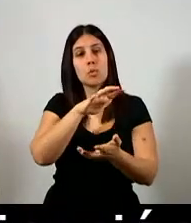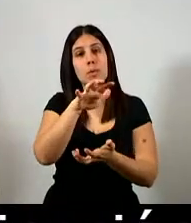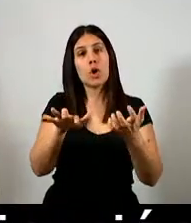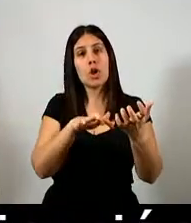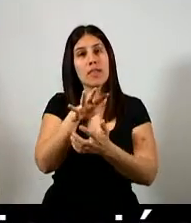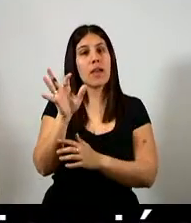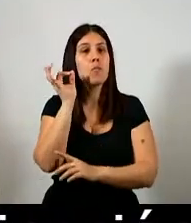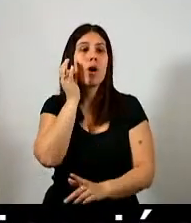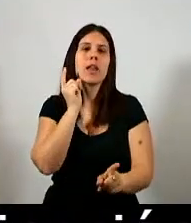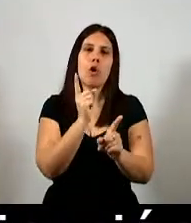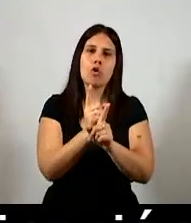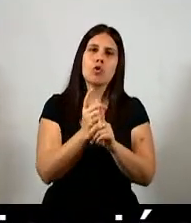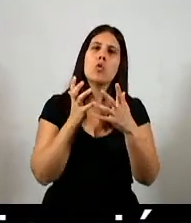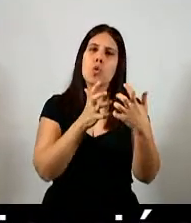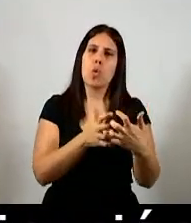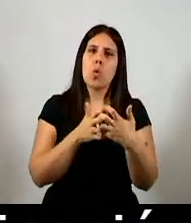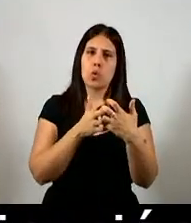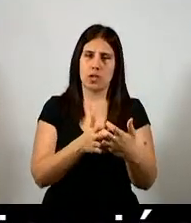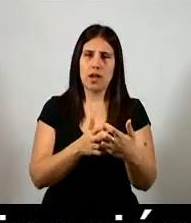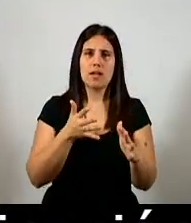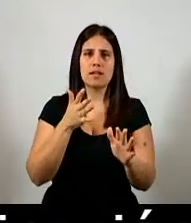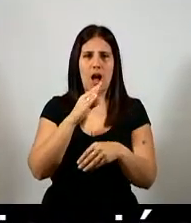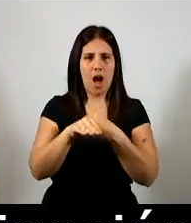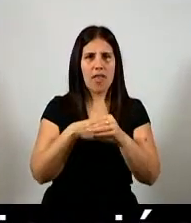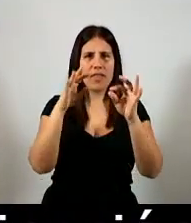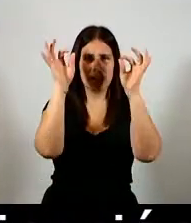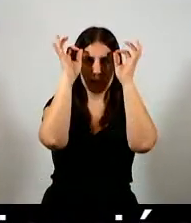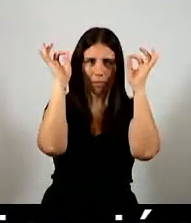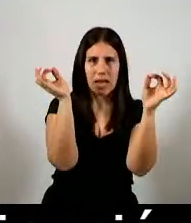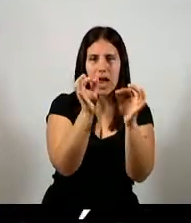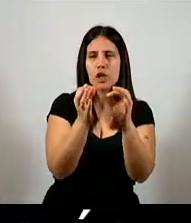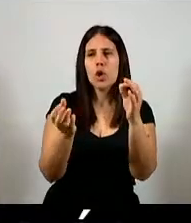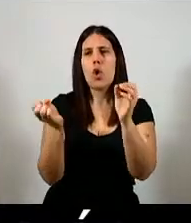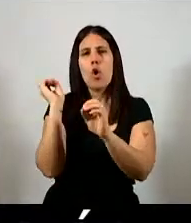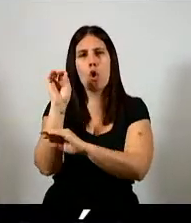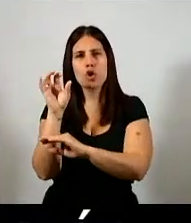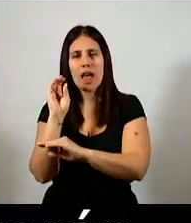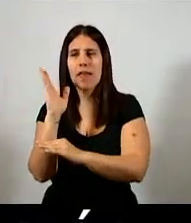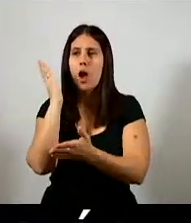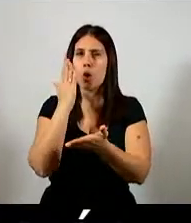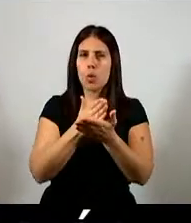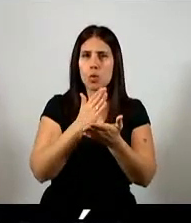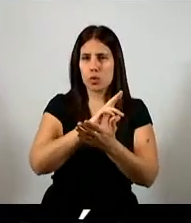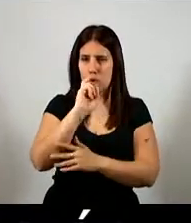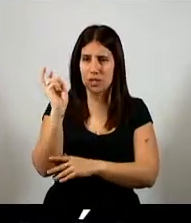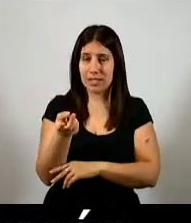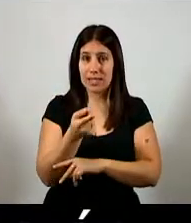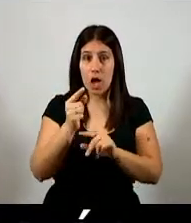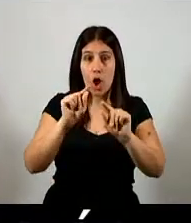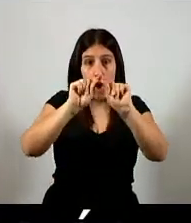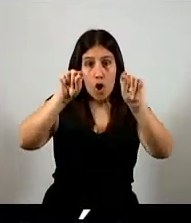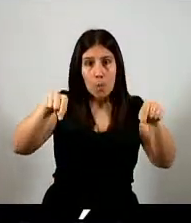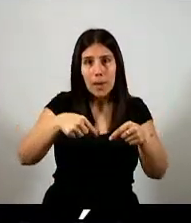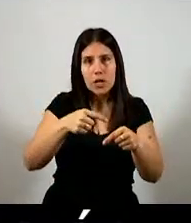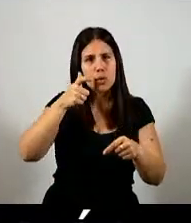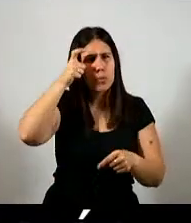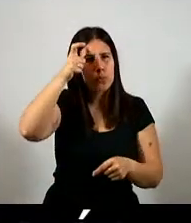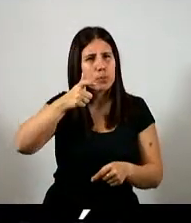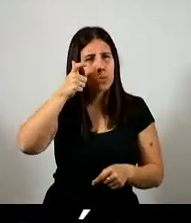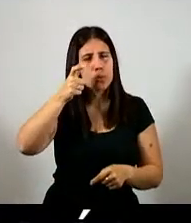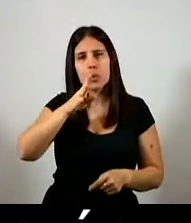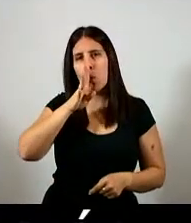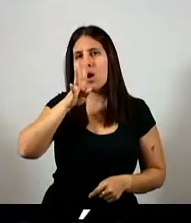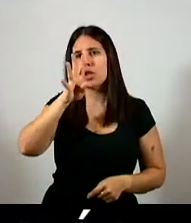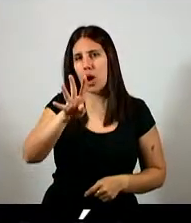Se realizarán seminarios, jornadas y cursos dentro de un convenio que tendrá 4 años de vigencia. Al menos